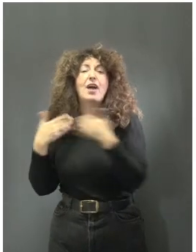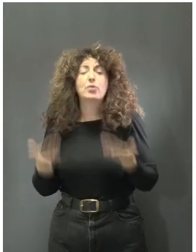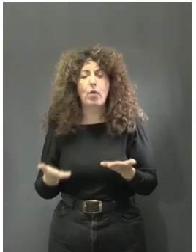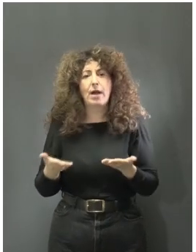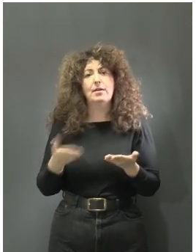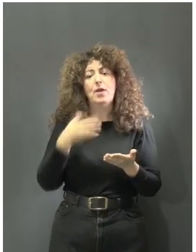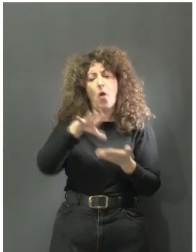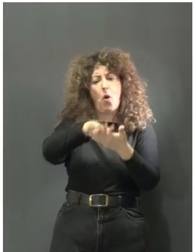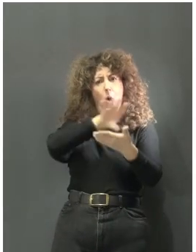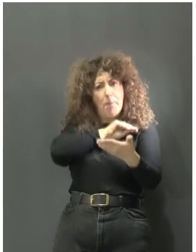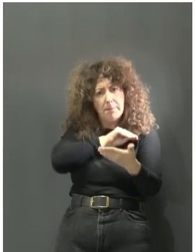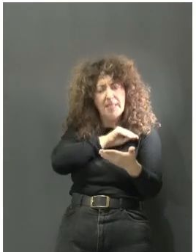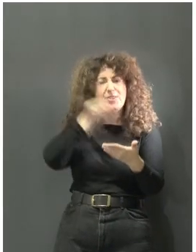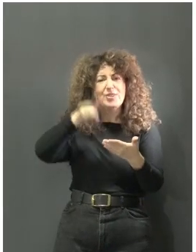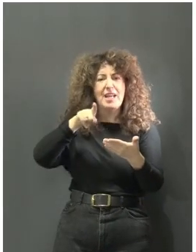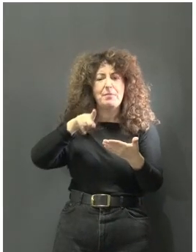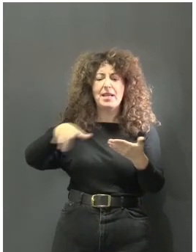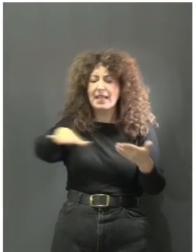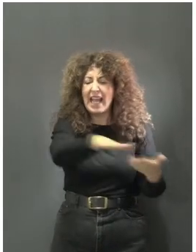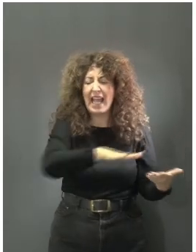de la información de los espacios.